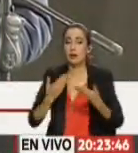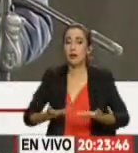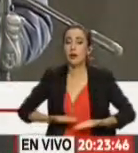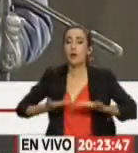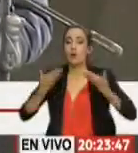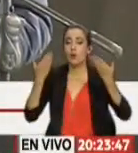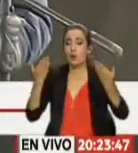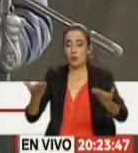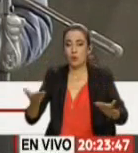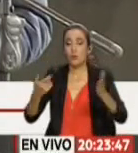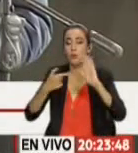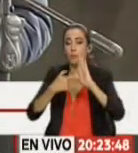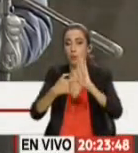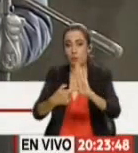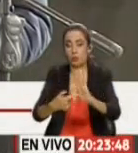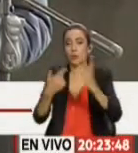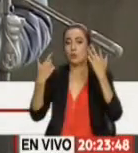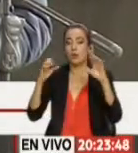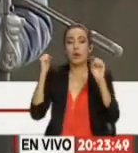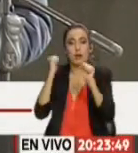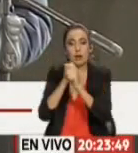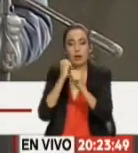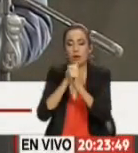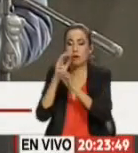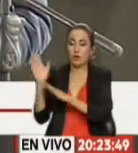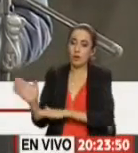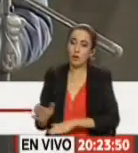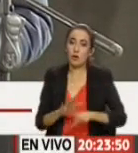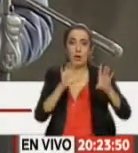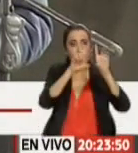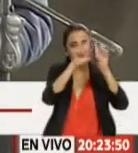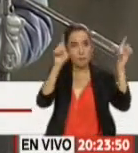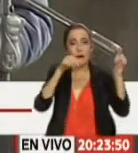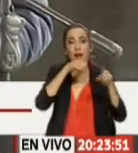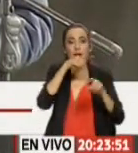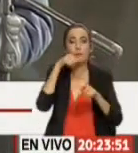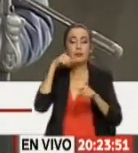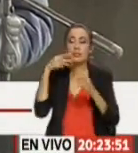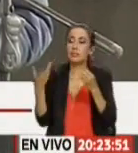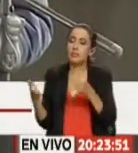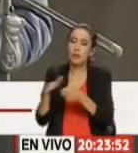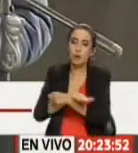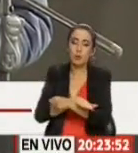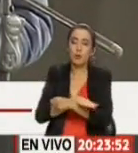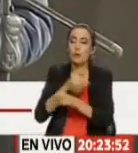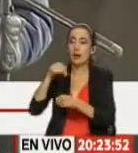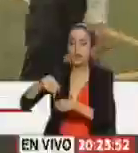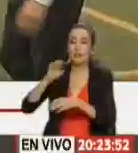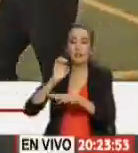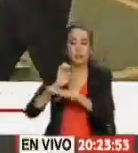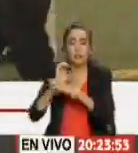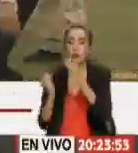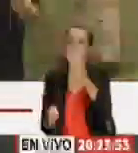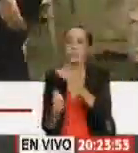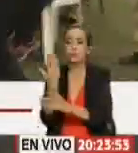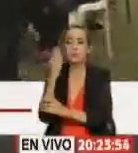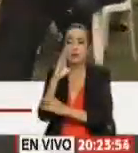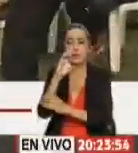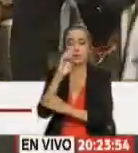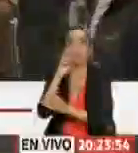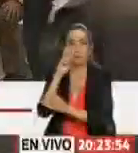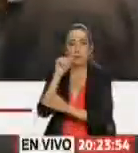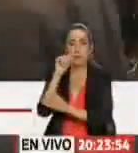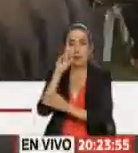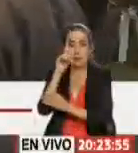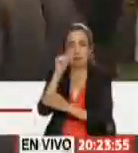cuando todos compremos cerveza ecuatoriana producida 100% cebada ecuatoriana. Horas más tarde, el